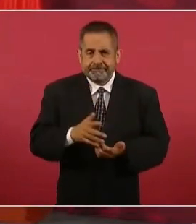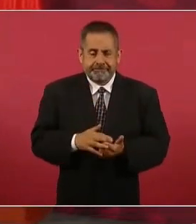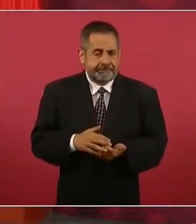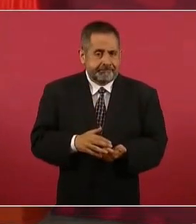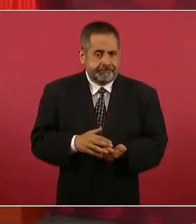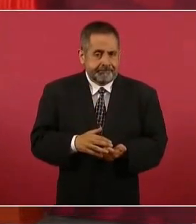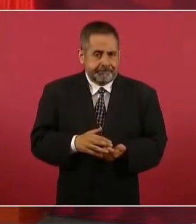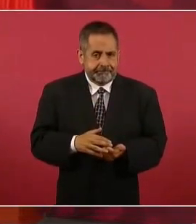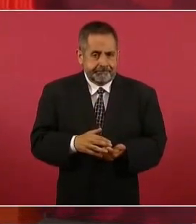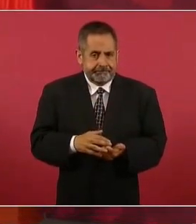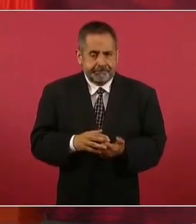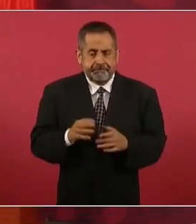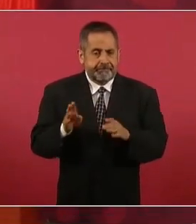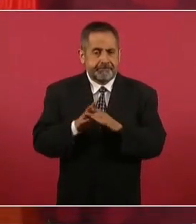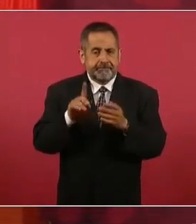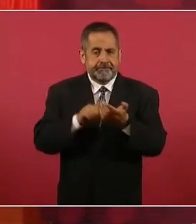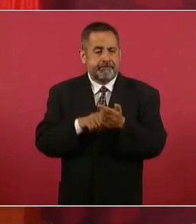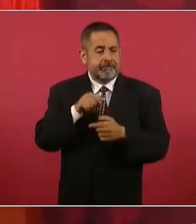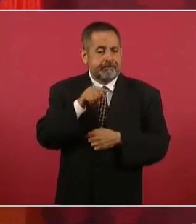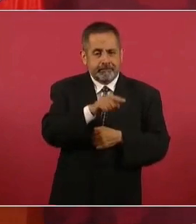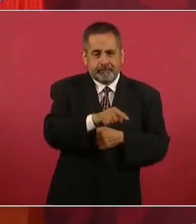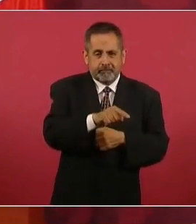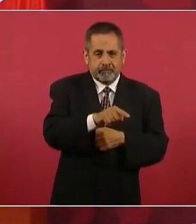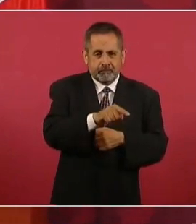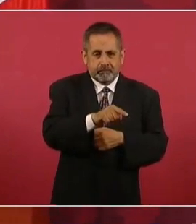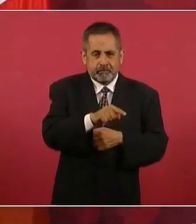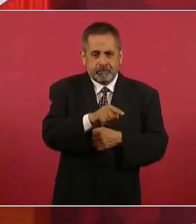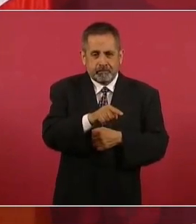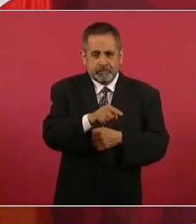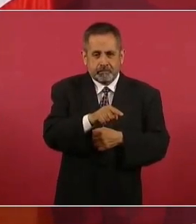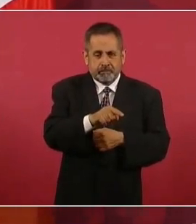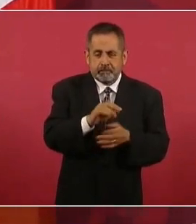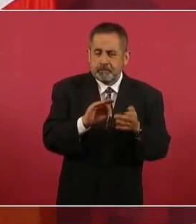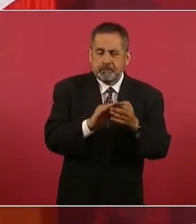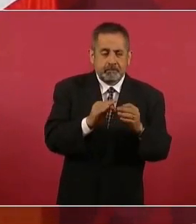Poder estar cerca de los otros dos